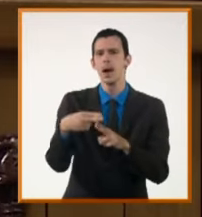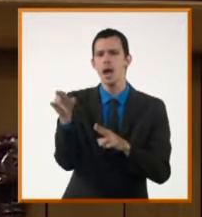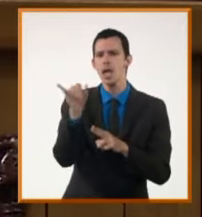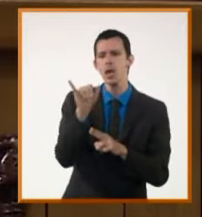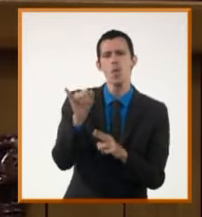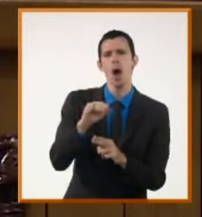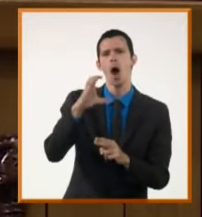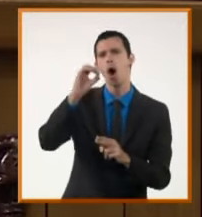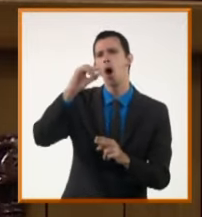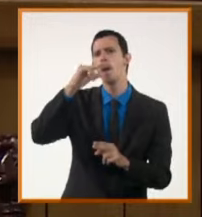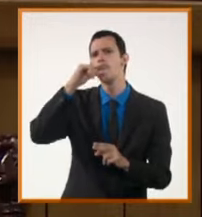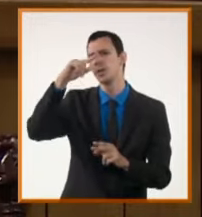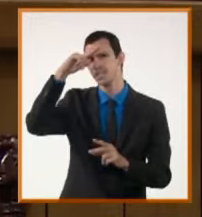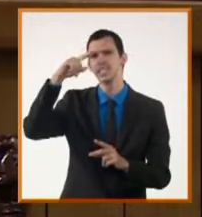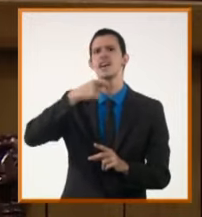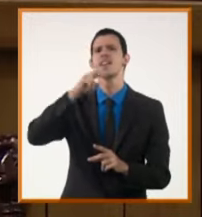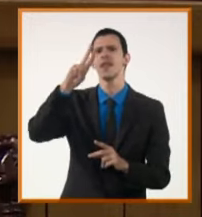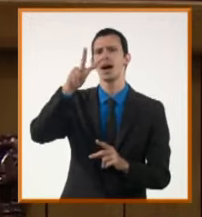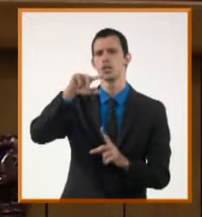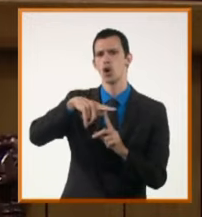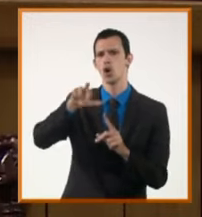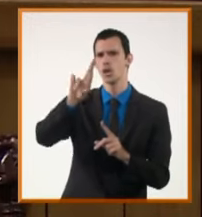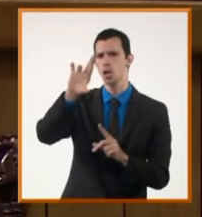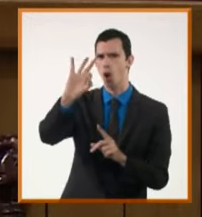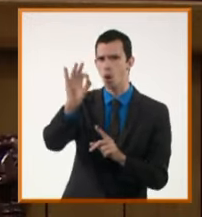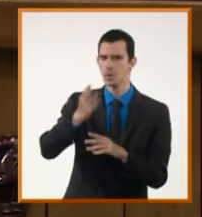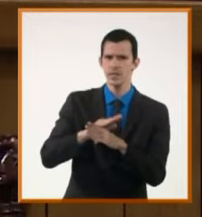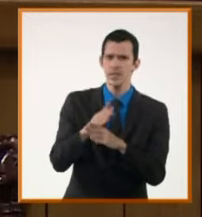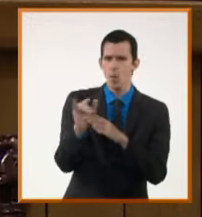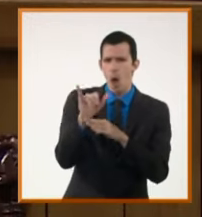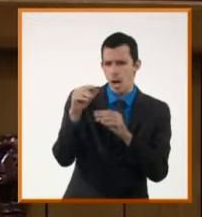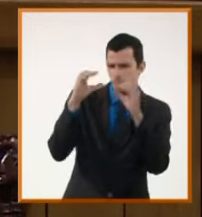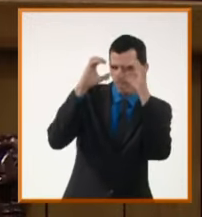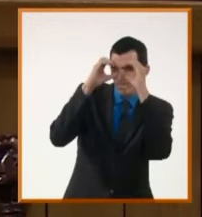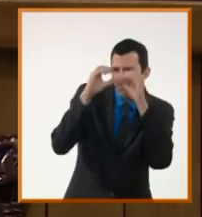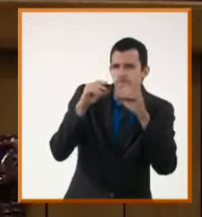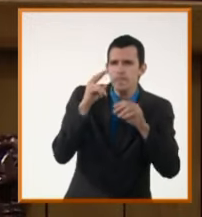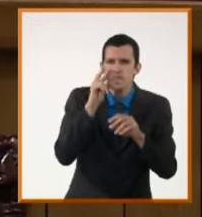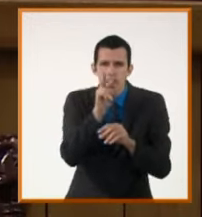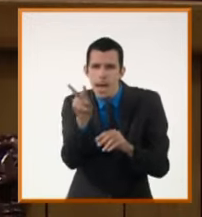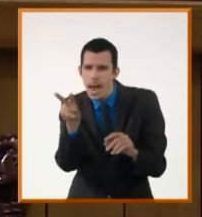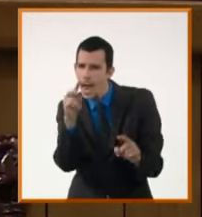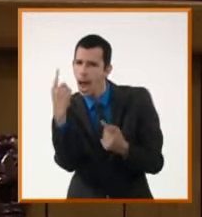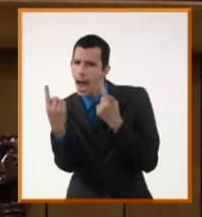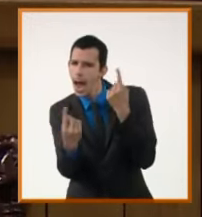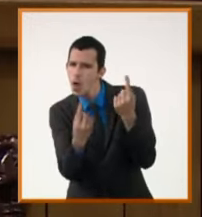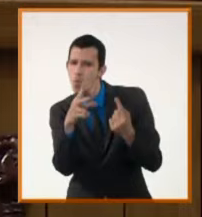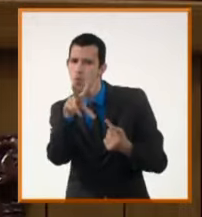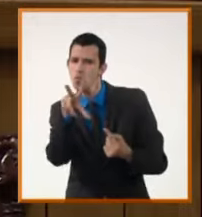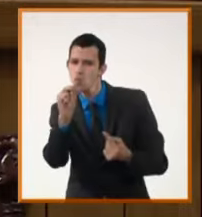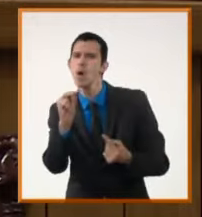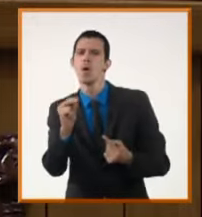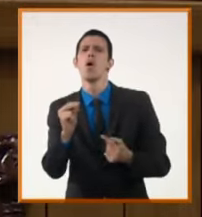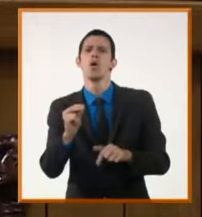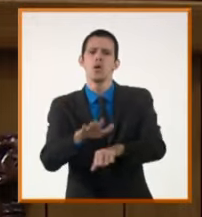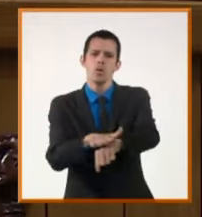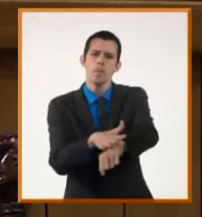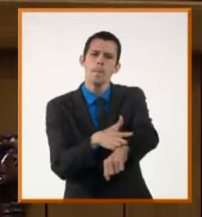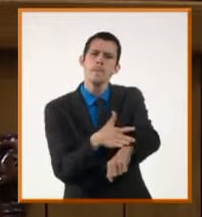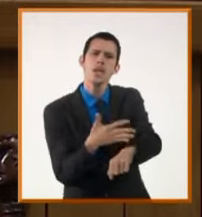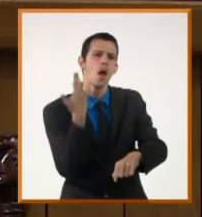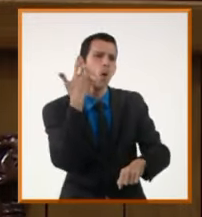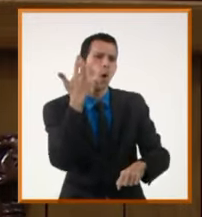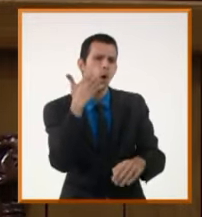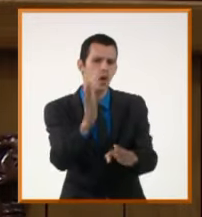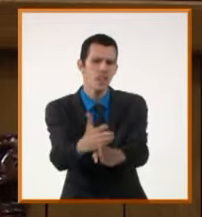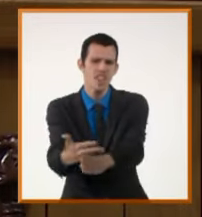cualquier manifestación de racismo o discriminación racial. Y la atención del gobierno para el próximo año se centrará